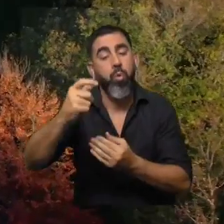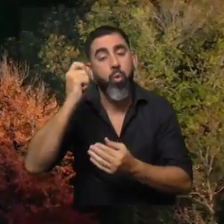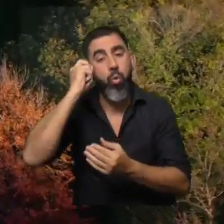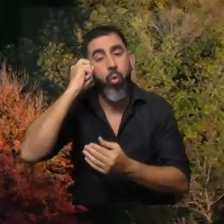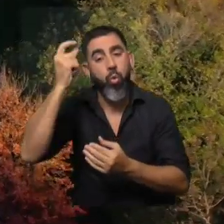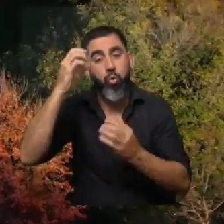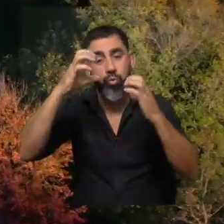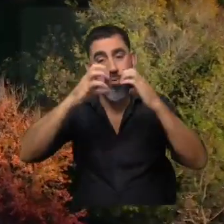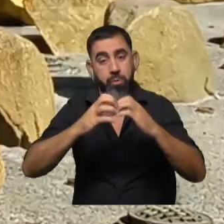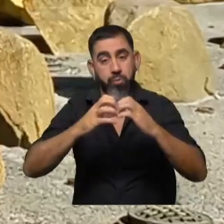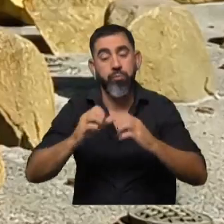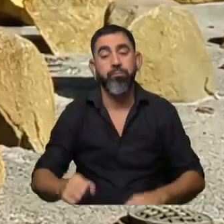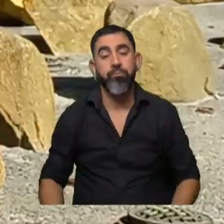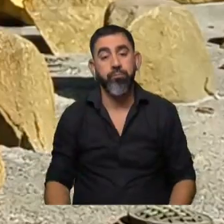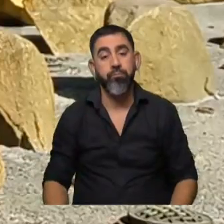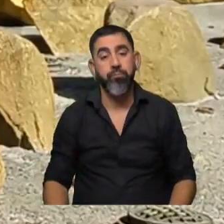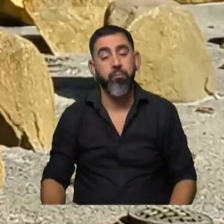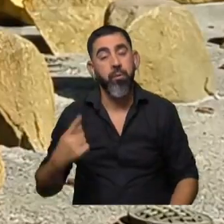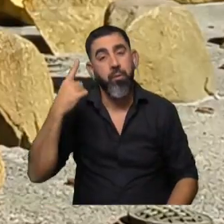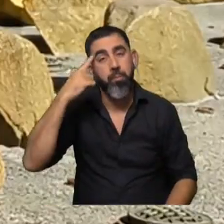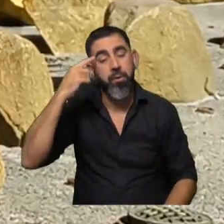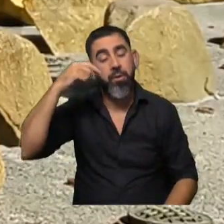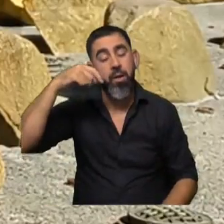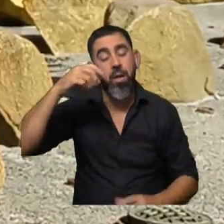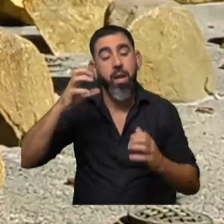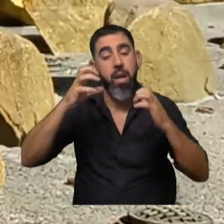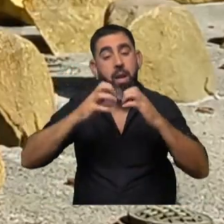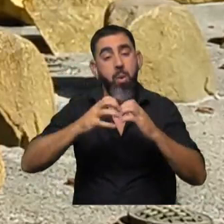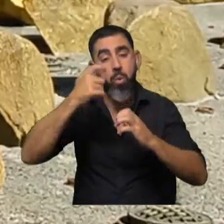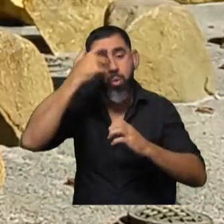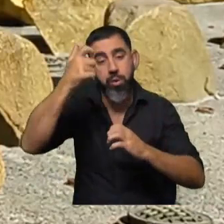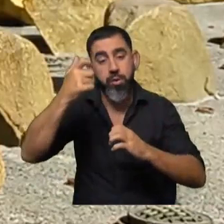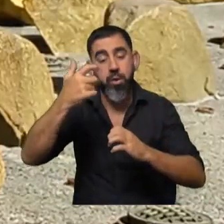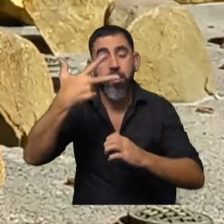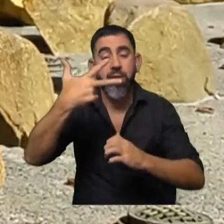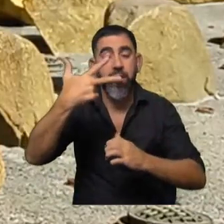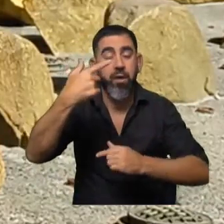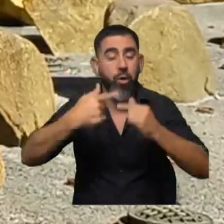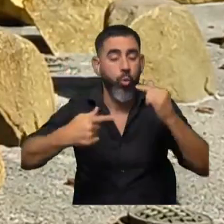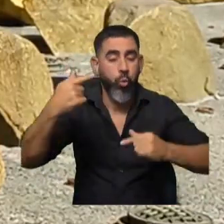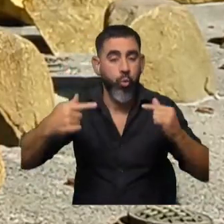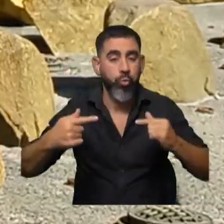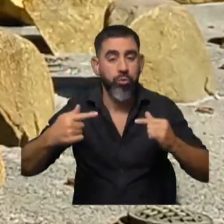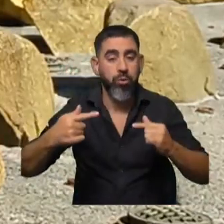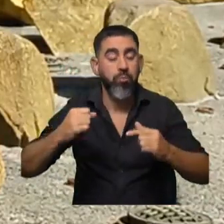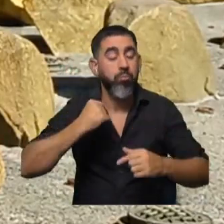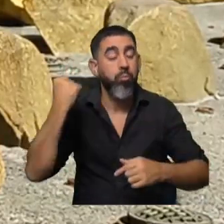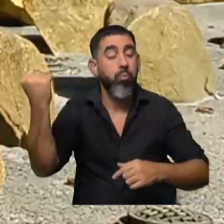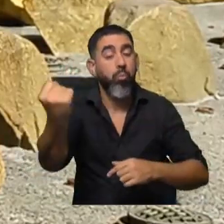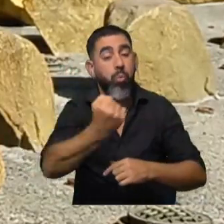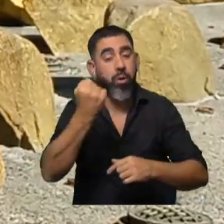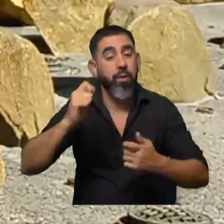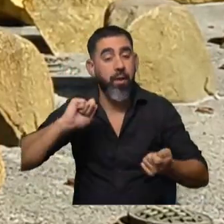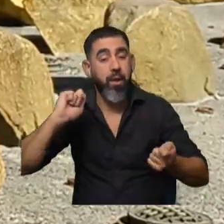conocimiento del cerebro. Si tengo que pensar en neurociencia, las tres cosas que veo como hitos muy grandes y cambios